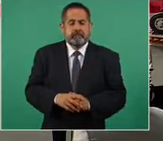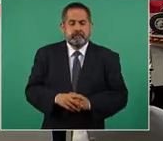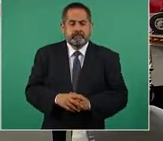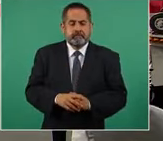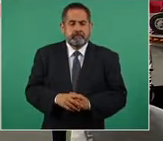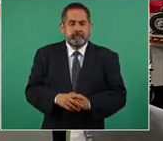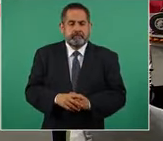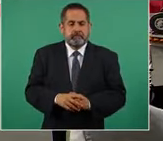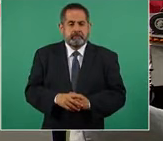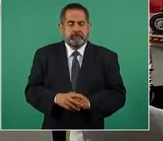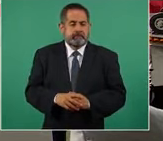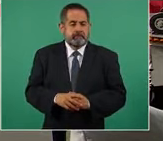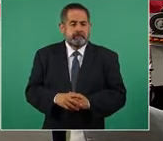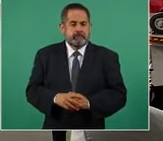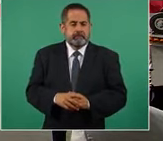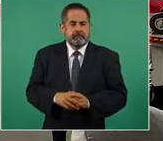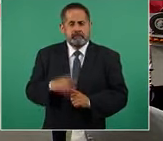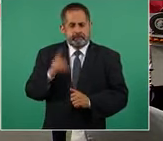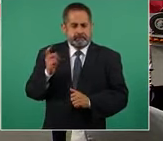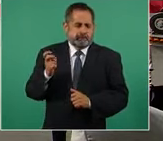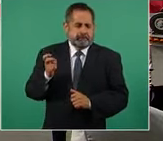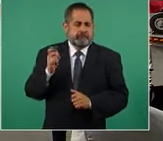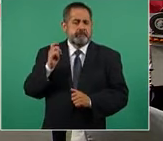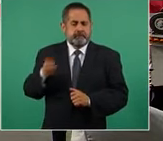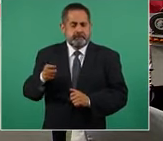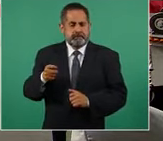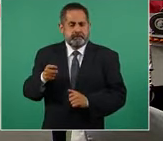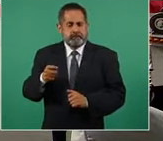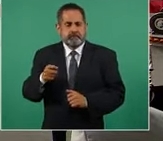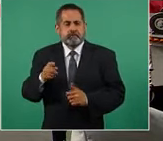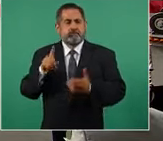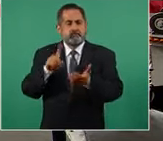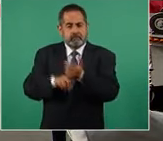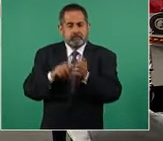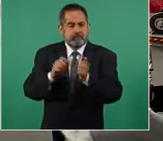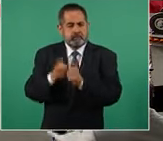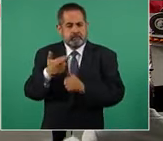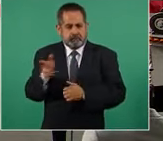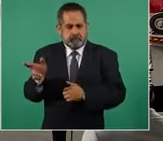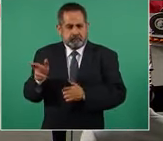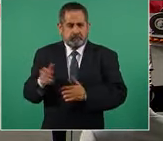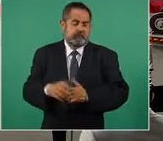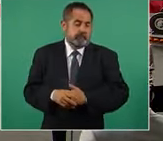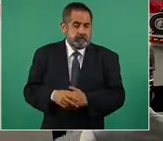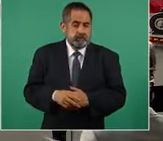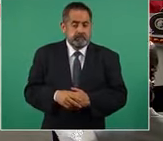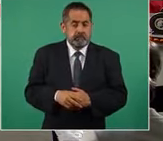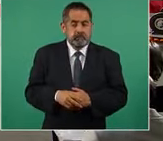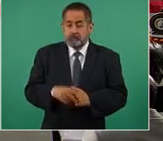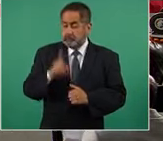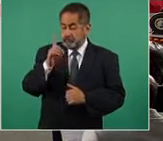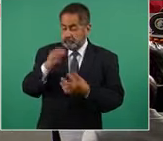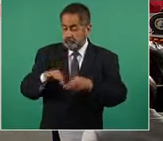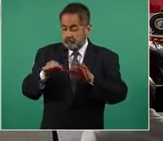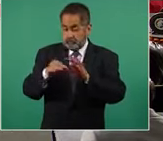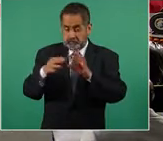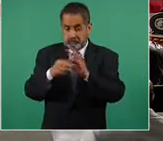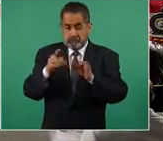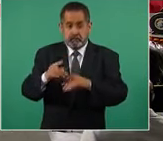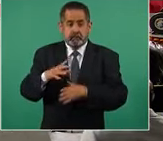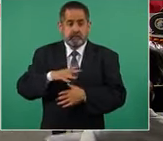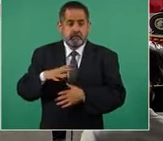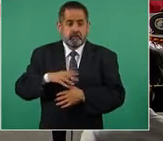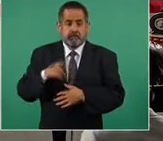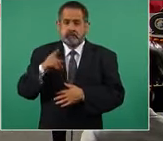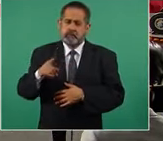Ese es el tipo de tren que va a llevar restaurantes. Eso es un inciso muy importante. Entonces, hay una gran